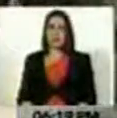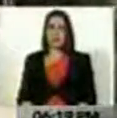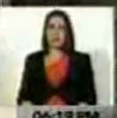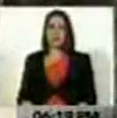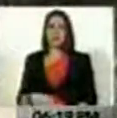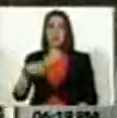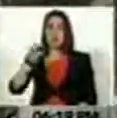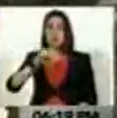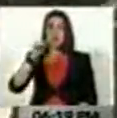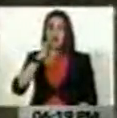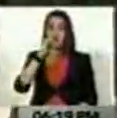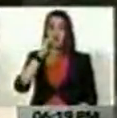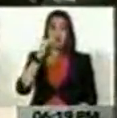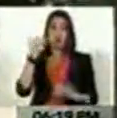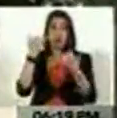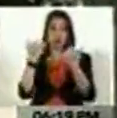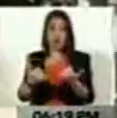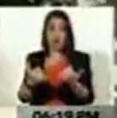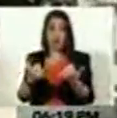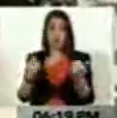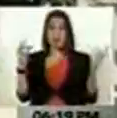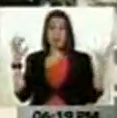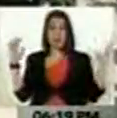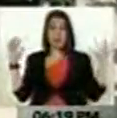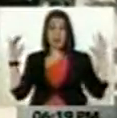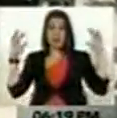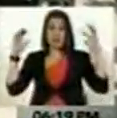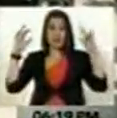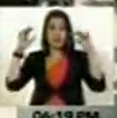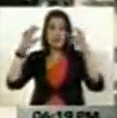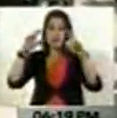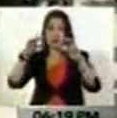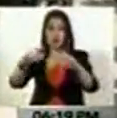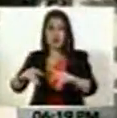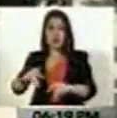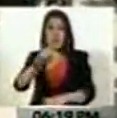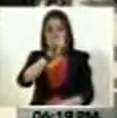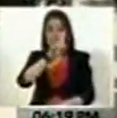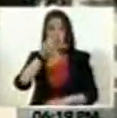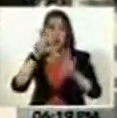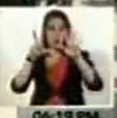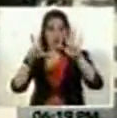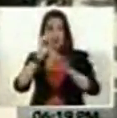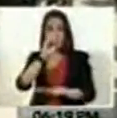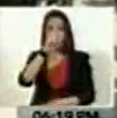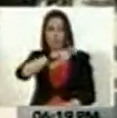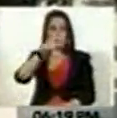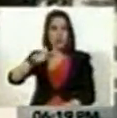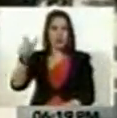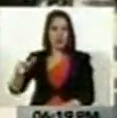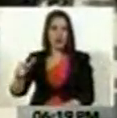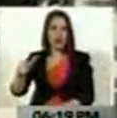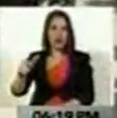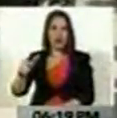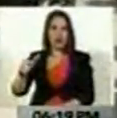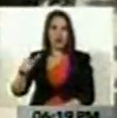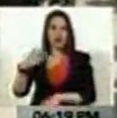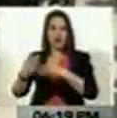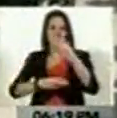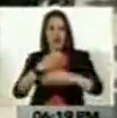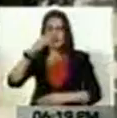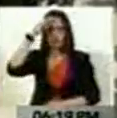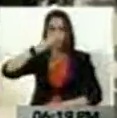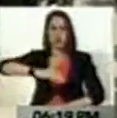Bueno, en este momento proceden a el despliegue los funcionarios, los 180 funcionarios de la